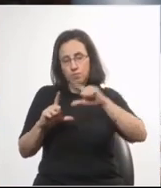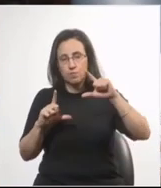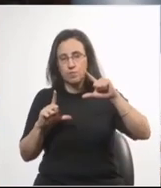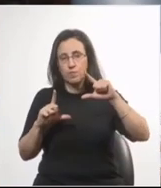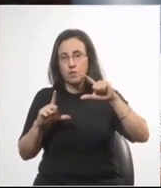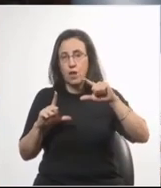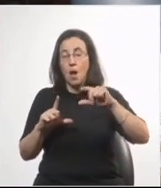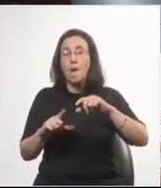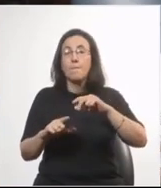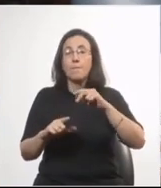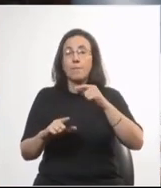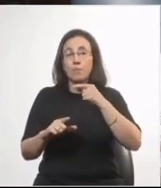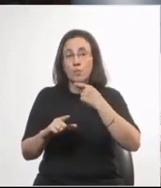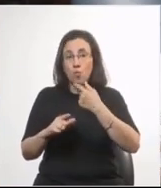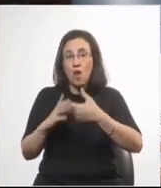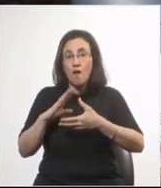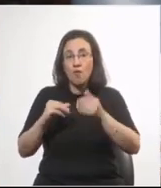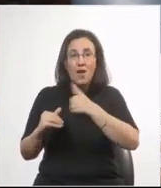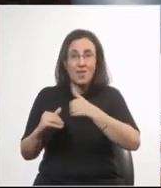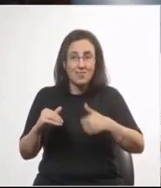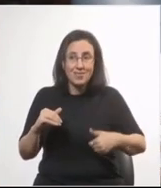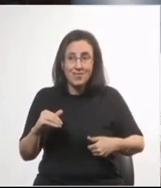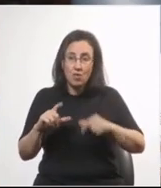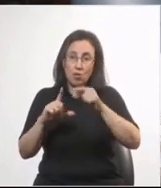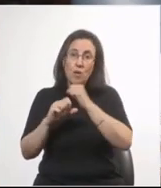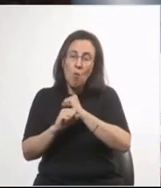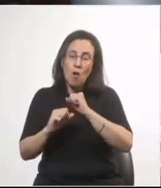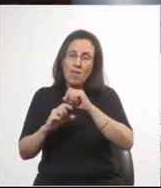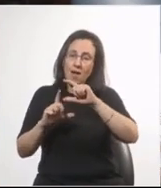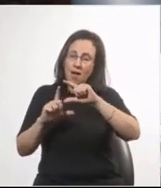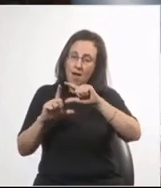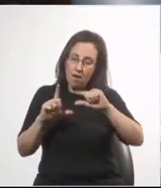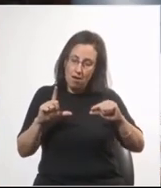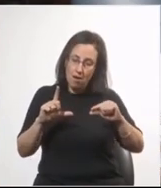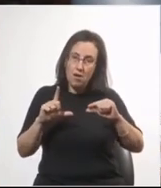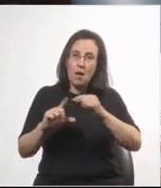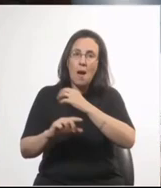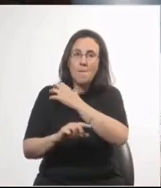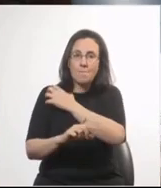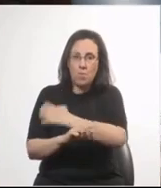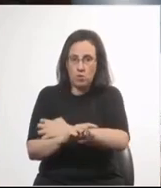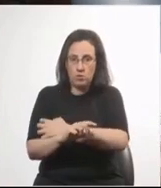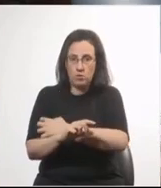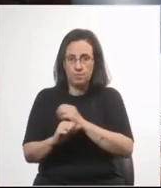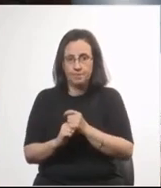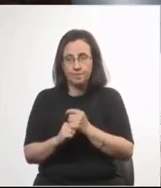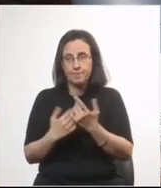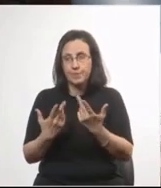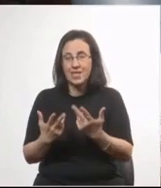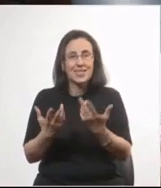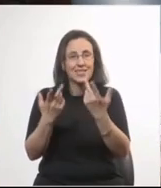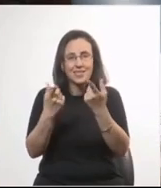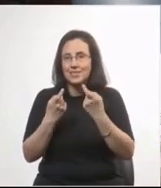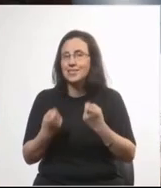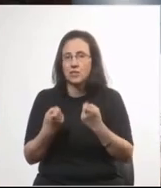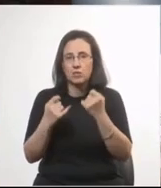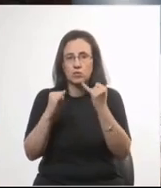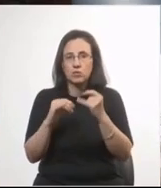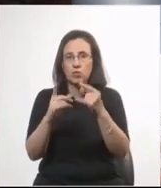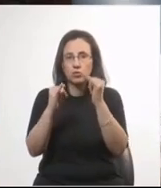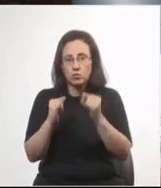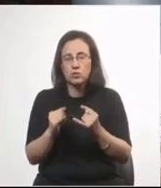política consistente de reducción de los niveles de pobreza. No puedo dejar de mencionar, entre